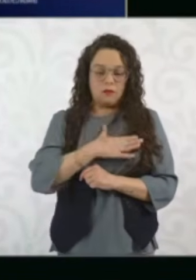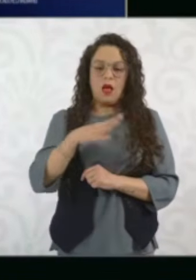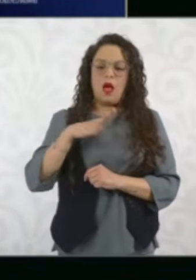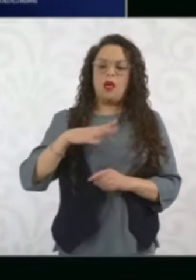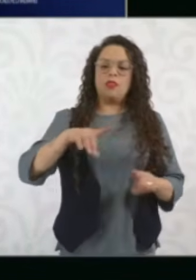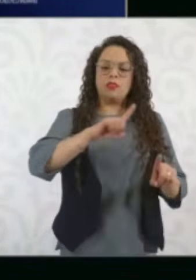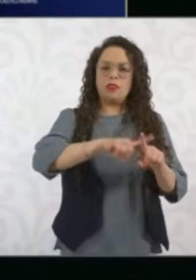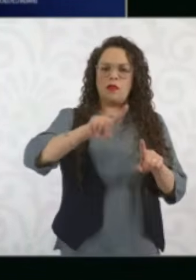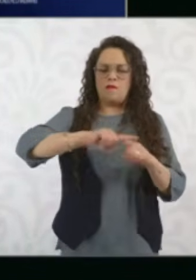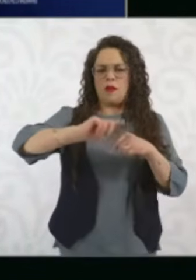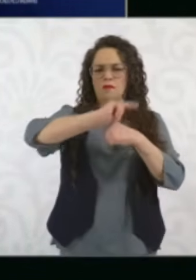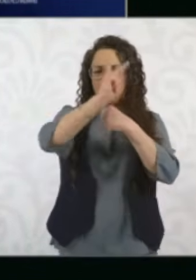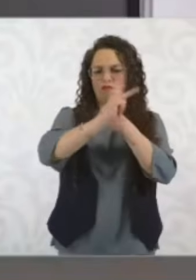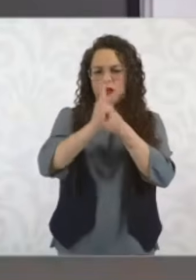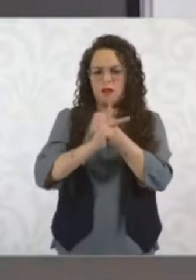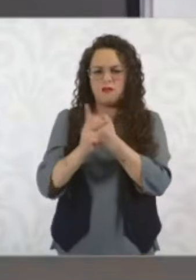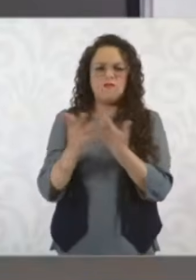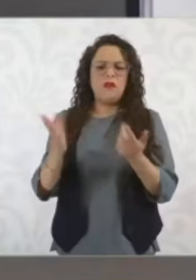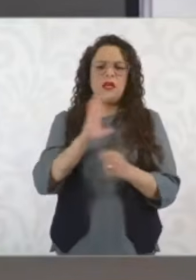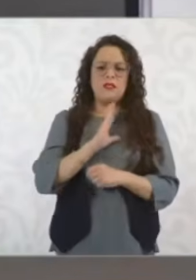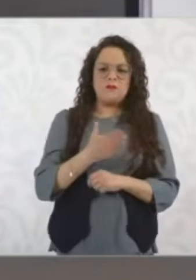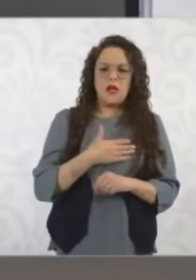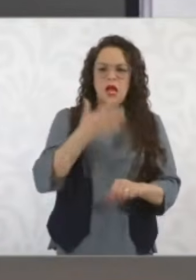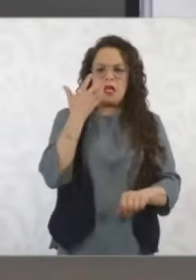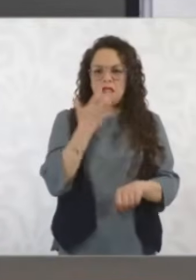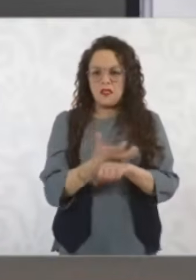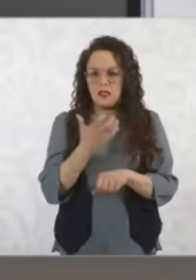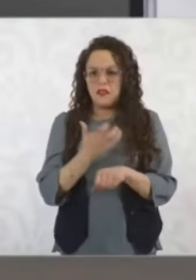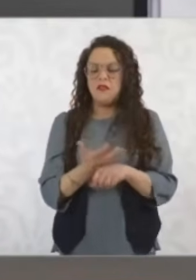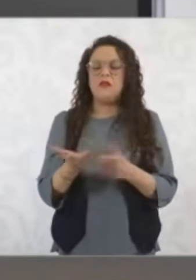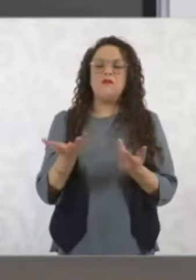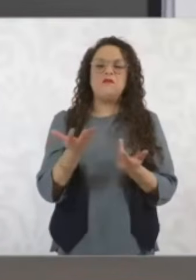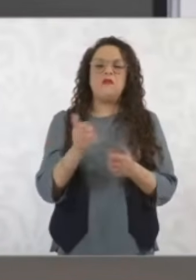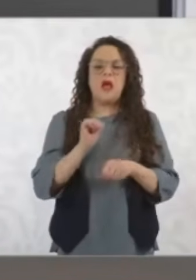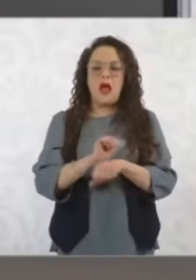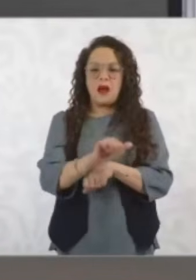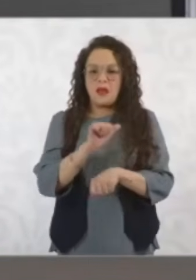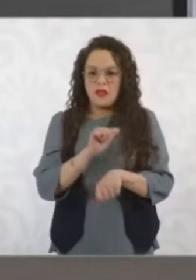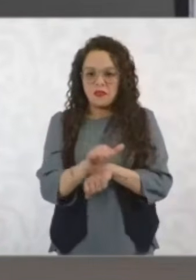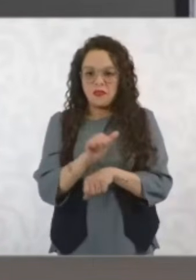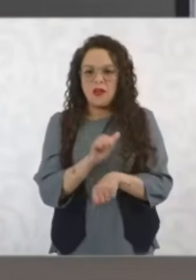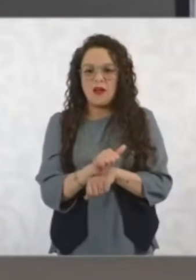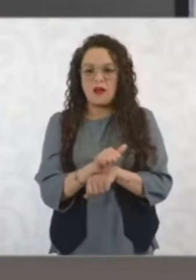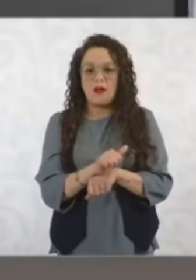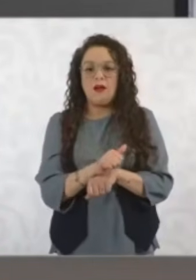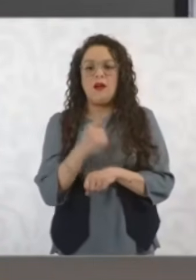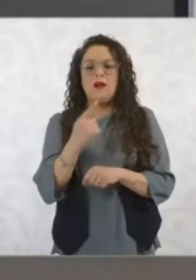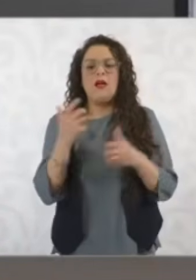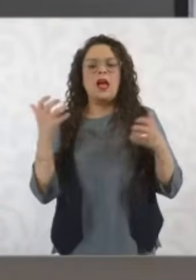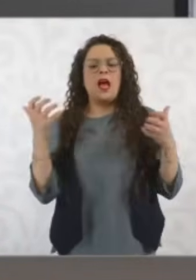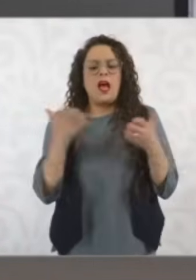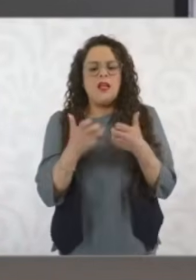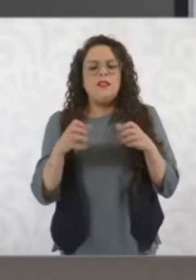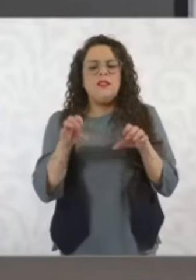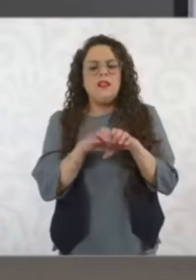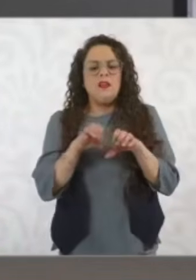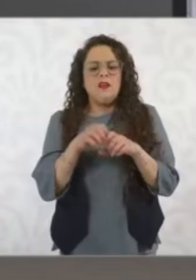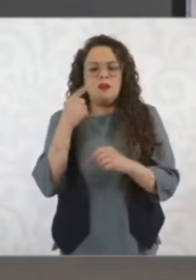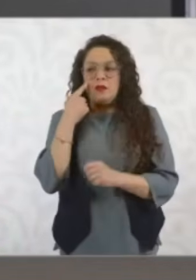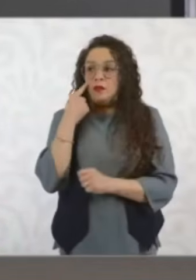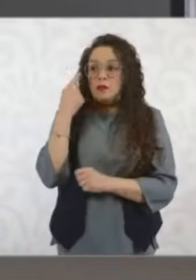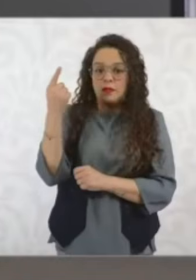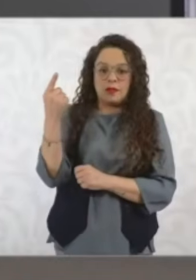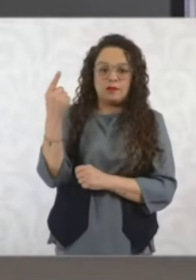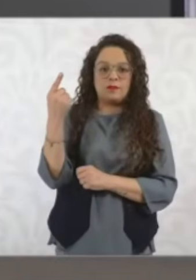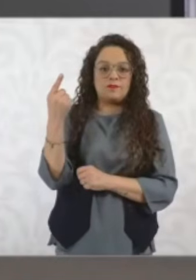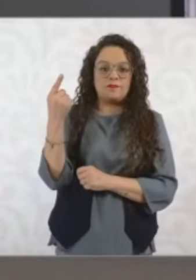diferentes partes del mundo, en España, en Estados Unidos, en Argentina. Y lo que hace, o el diseño que tiene, es